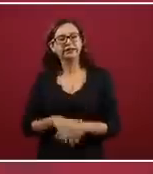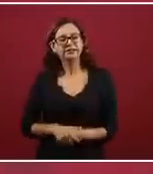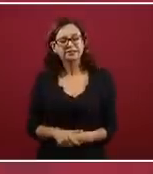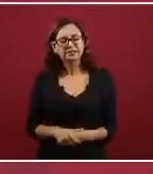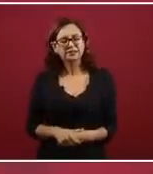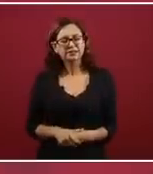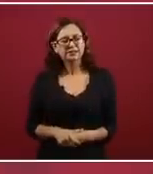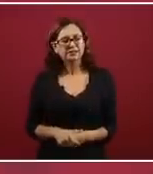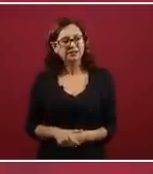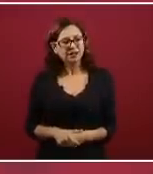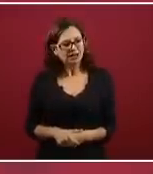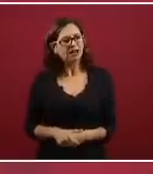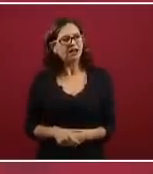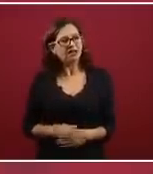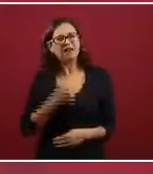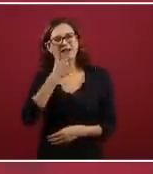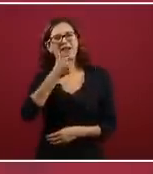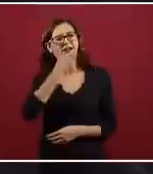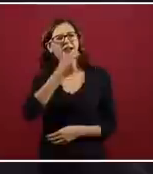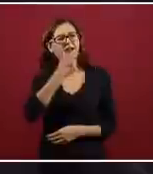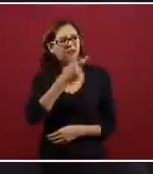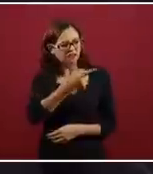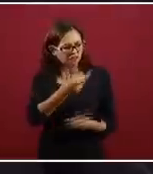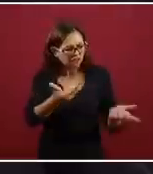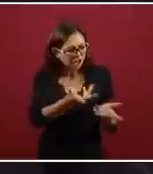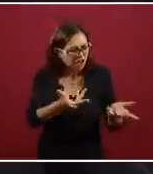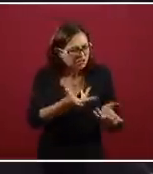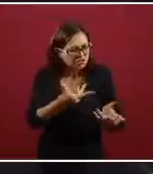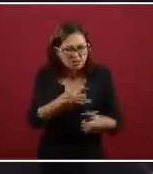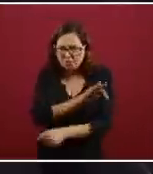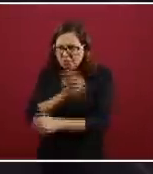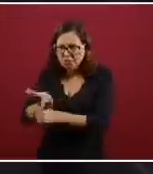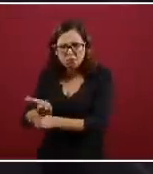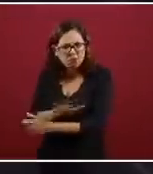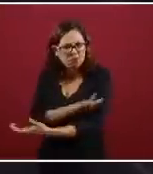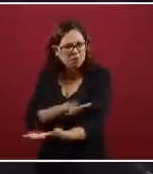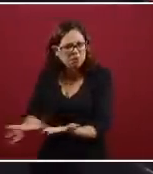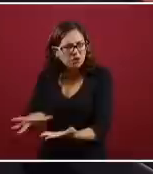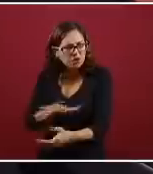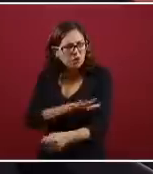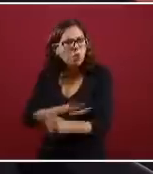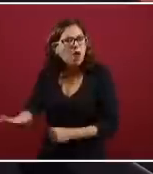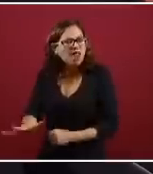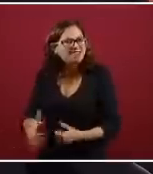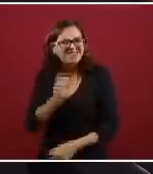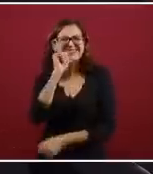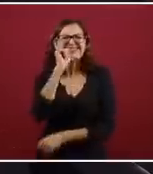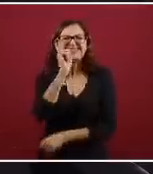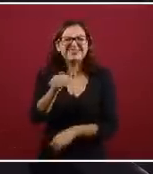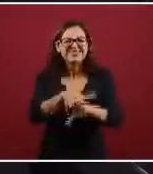¿Y qué hacían por los jóvenes? ¿Qué hicieron? Nada.